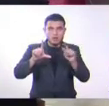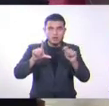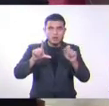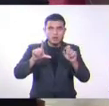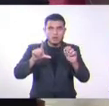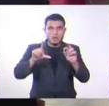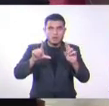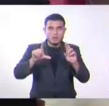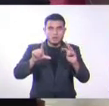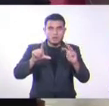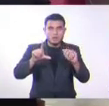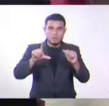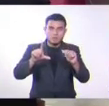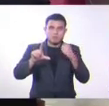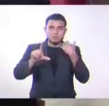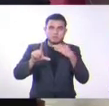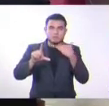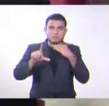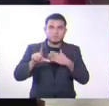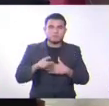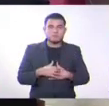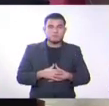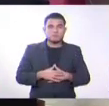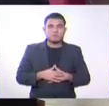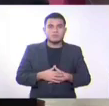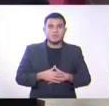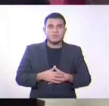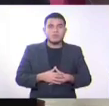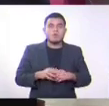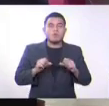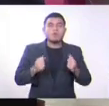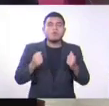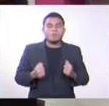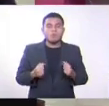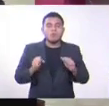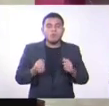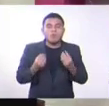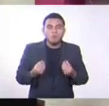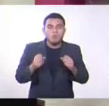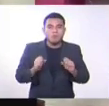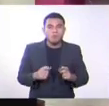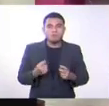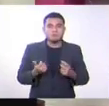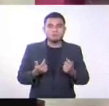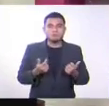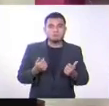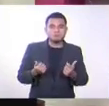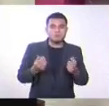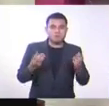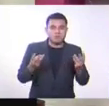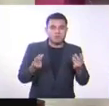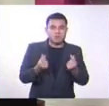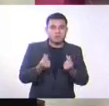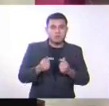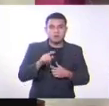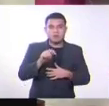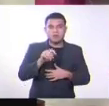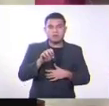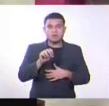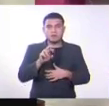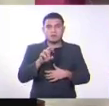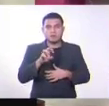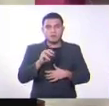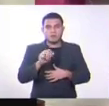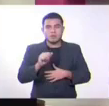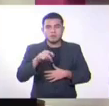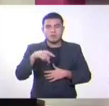¿Qué podemos o cómo podemos sustituir los valores acá en el teorema de Pitágoras usando la